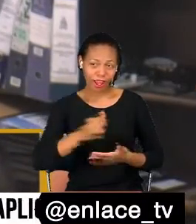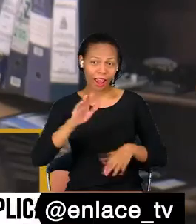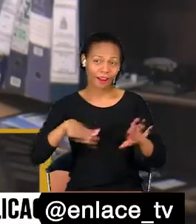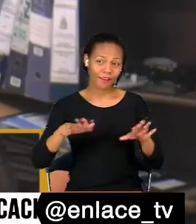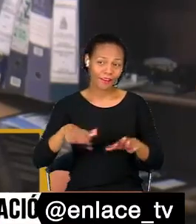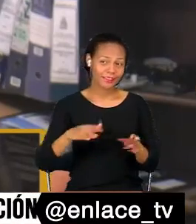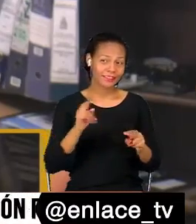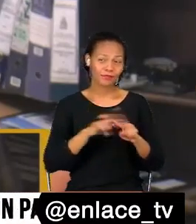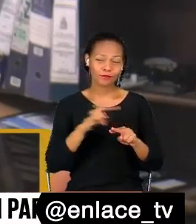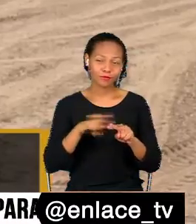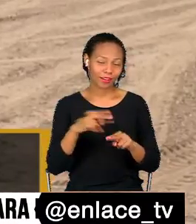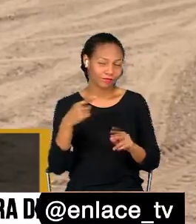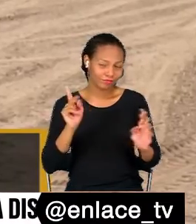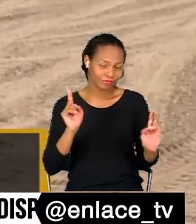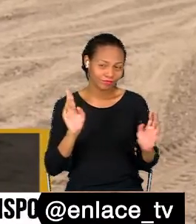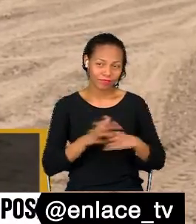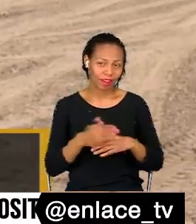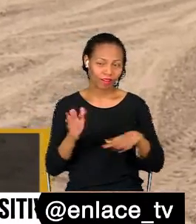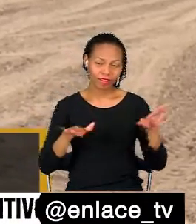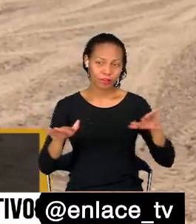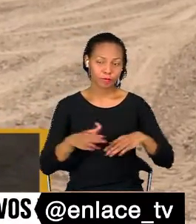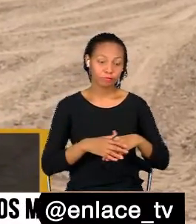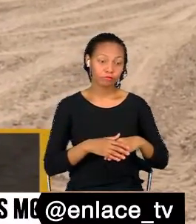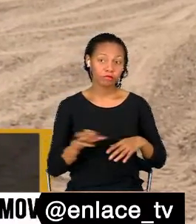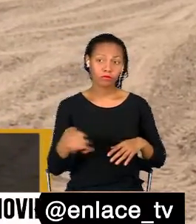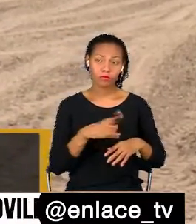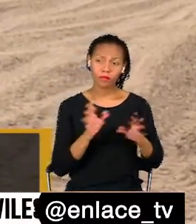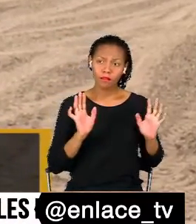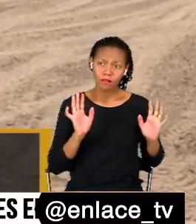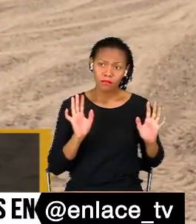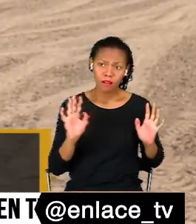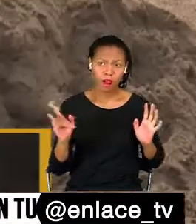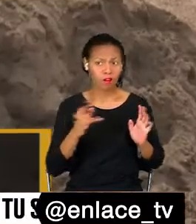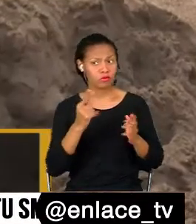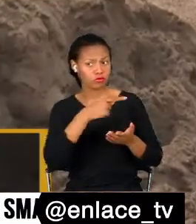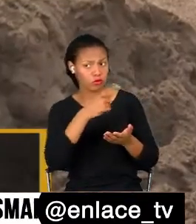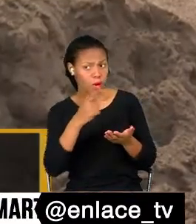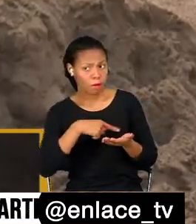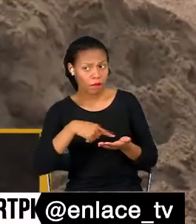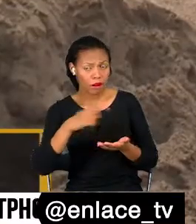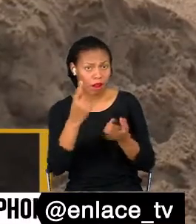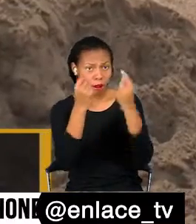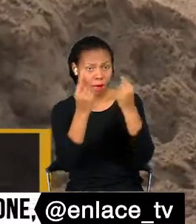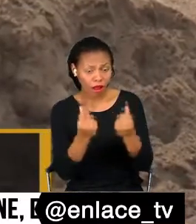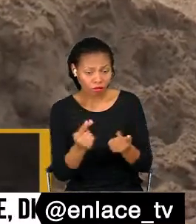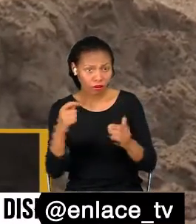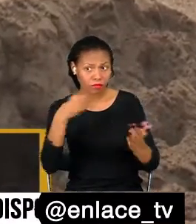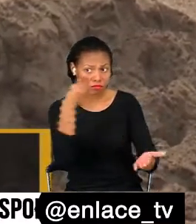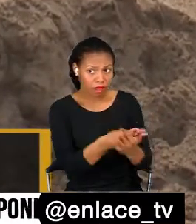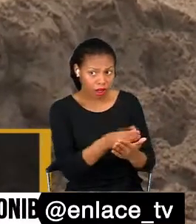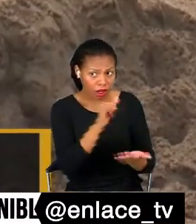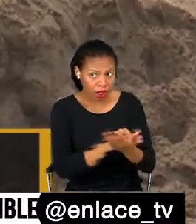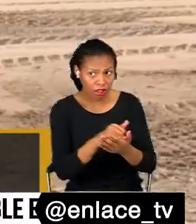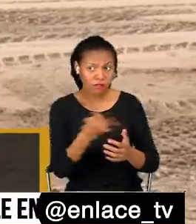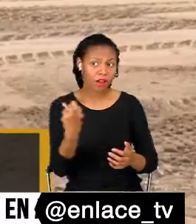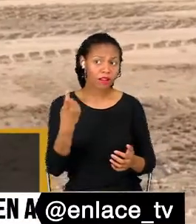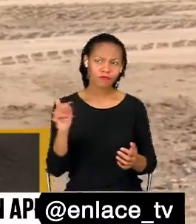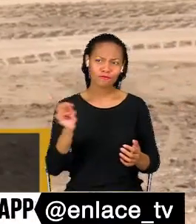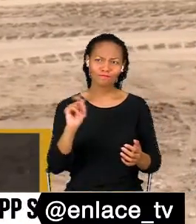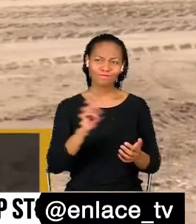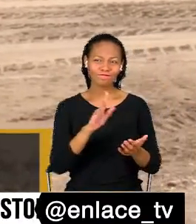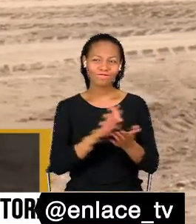durante la ejecución. Ellos asumían que son unos temas presupuestales, se les aclaró que el tema no es por presupuesto, no es que